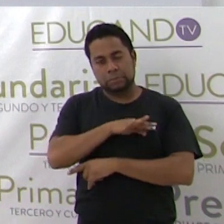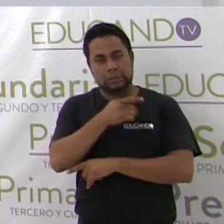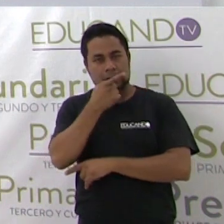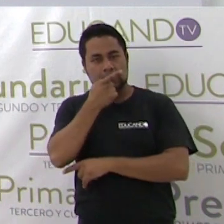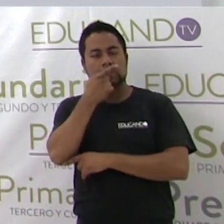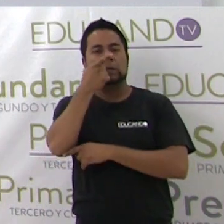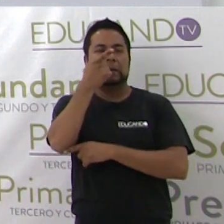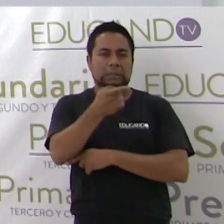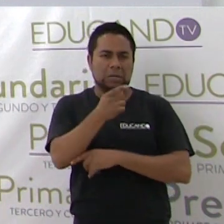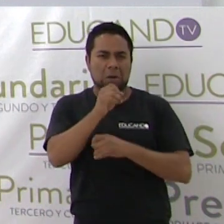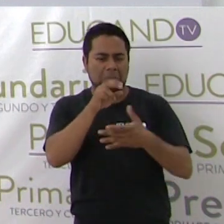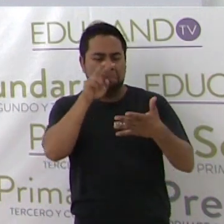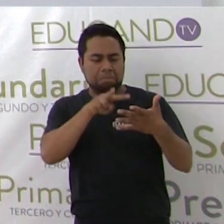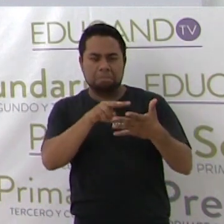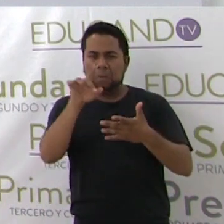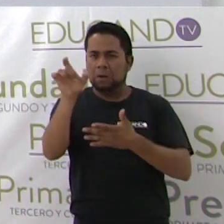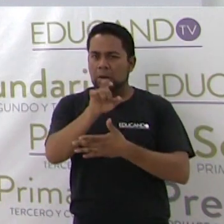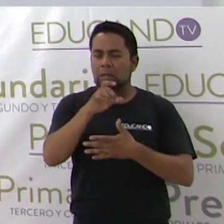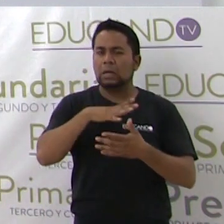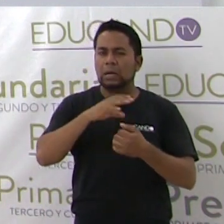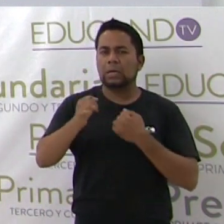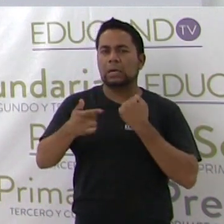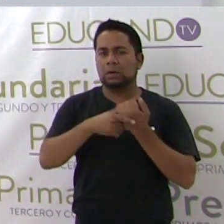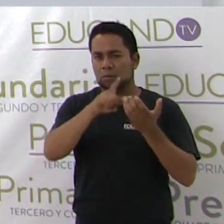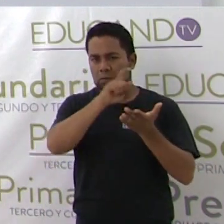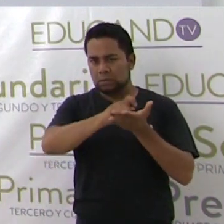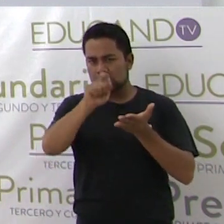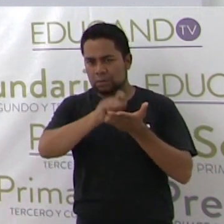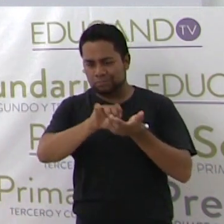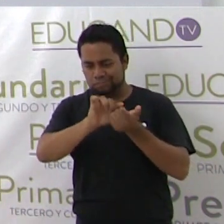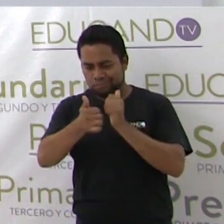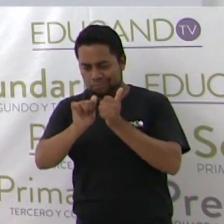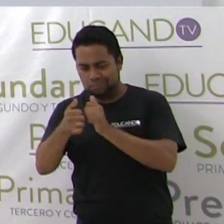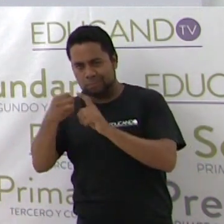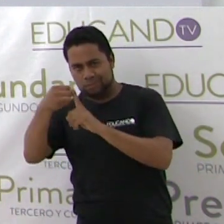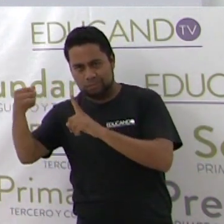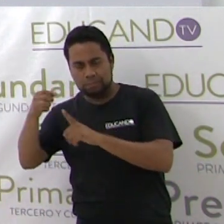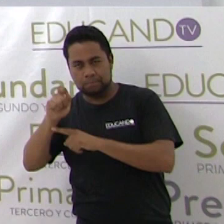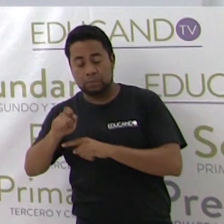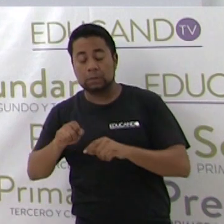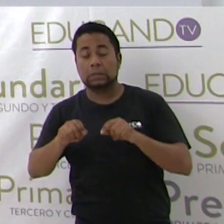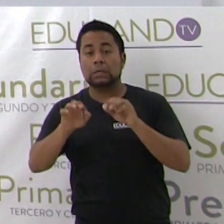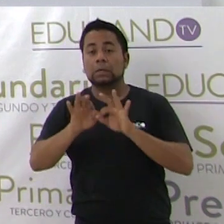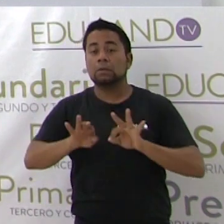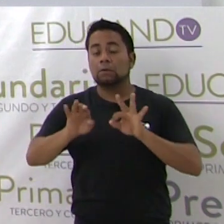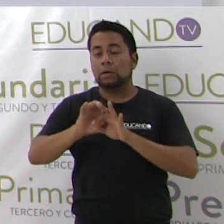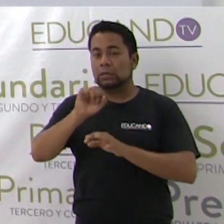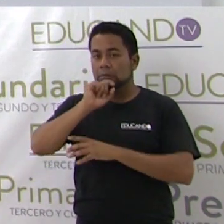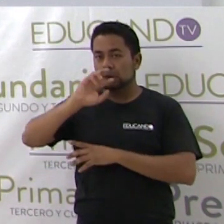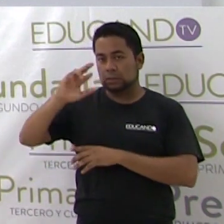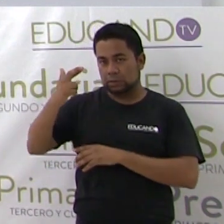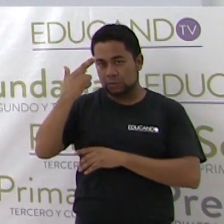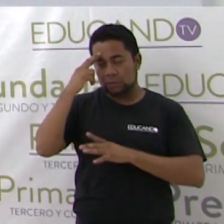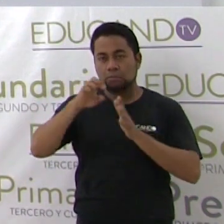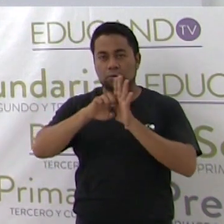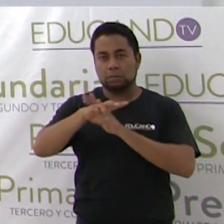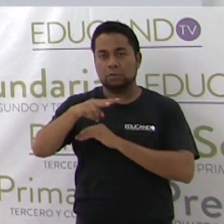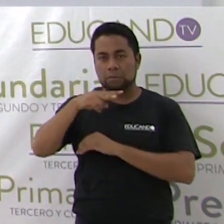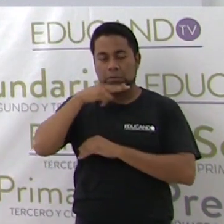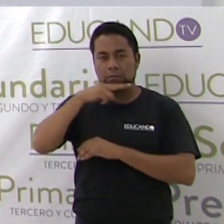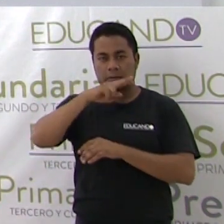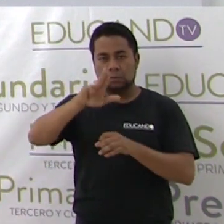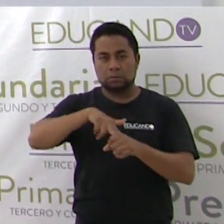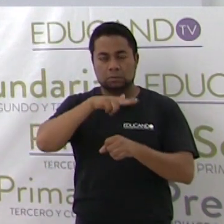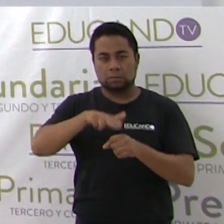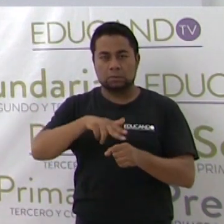referencia al momento de tener o de escribir las acciones. ¿Bien? Y recordar de que los verbos